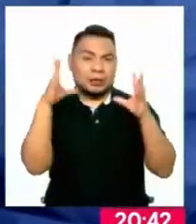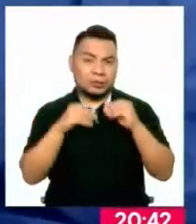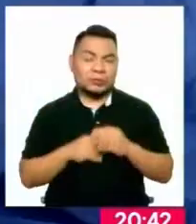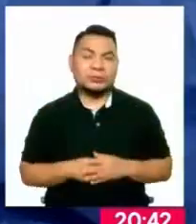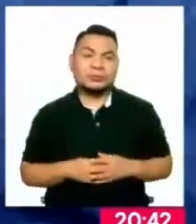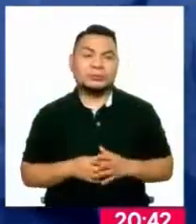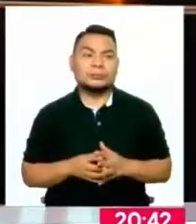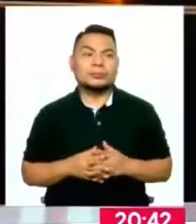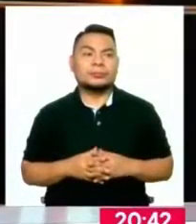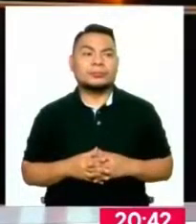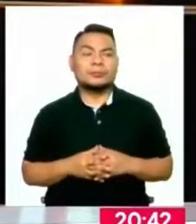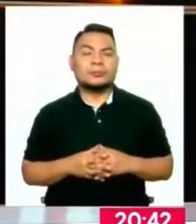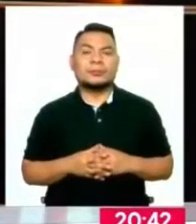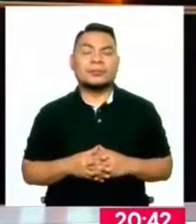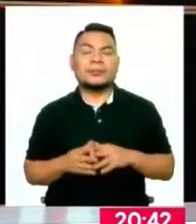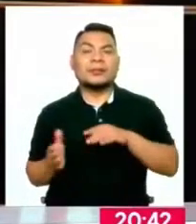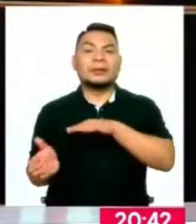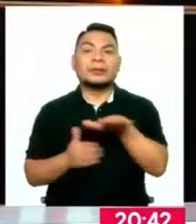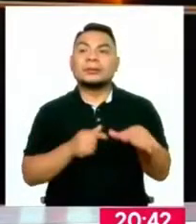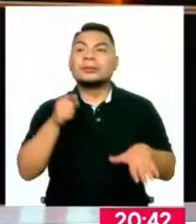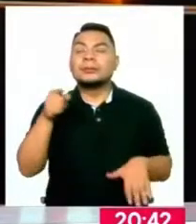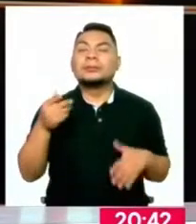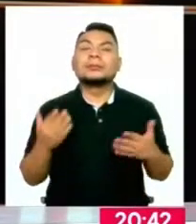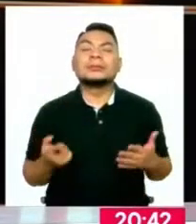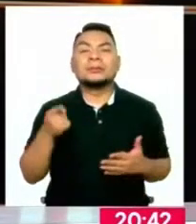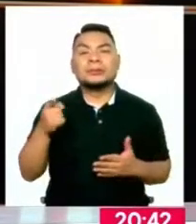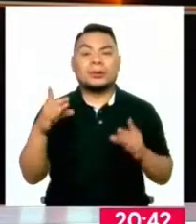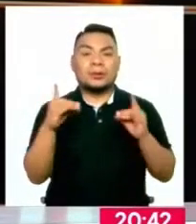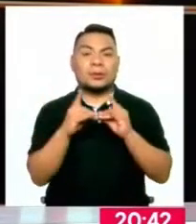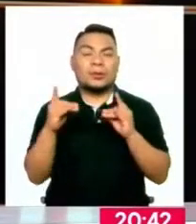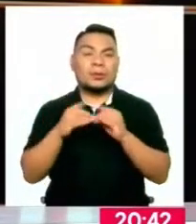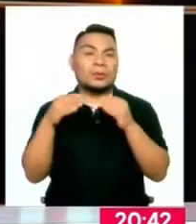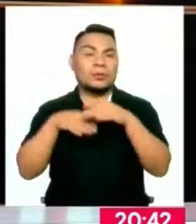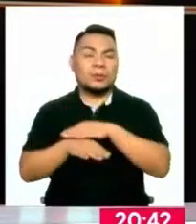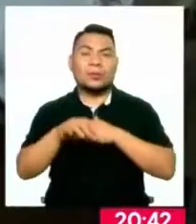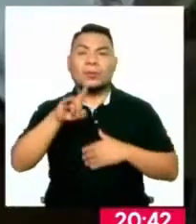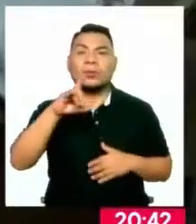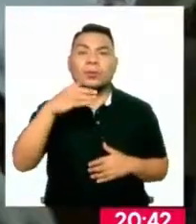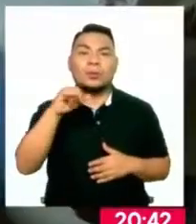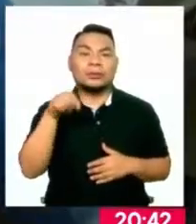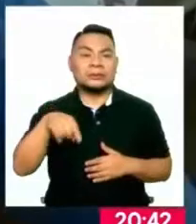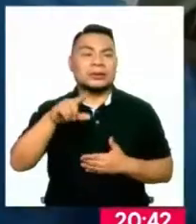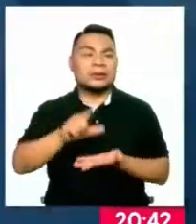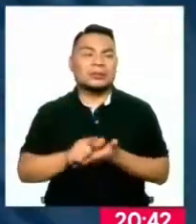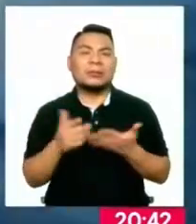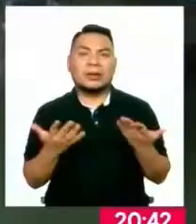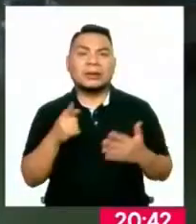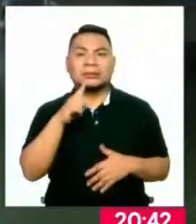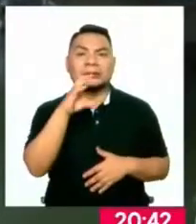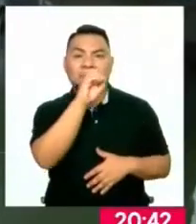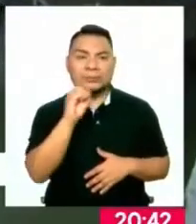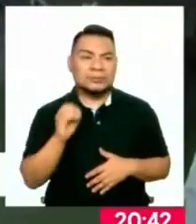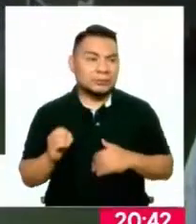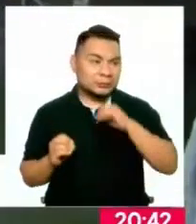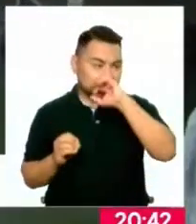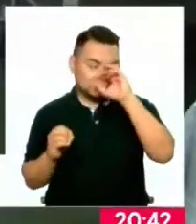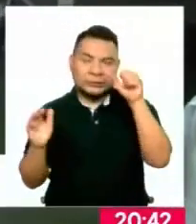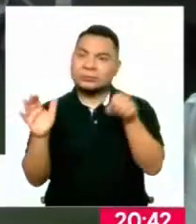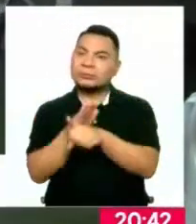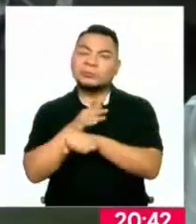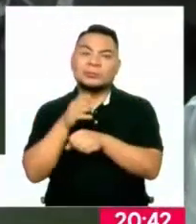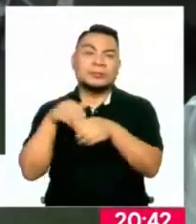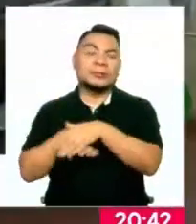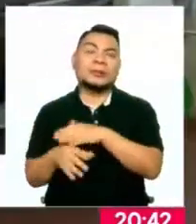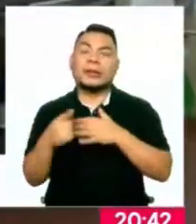noche. Muy bien, vamos con la ocupación de camas de cuidados intensivos en Lima. Alcanzó el 100% de su